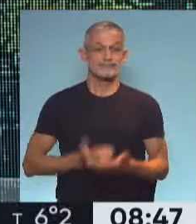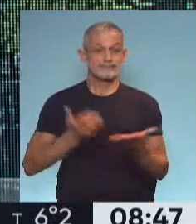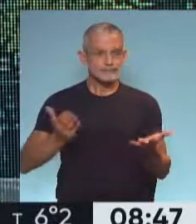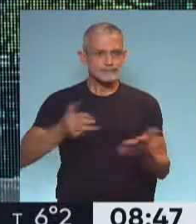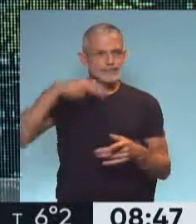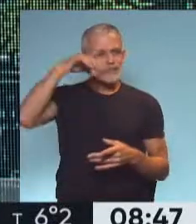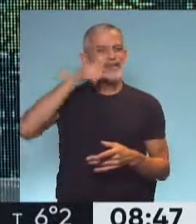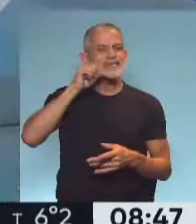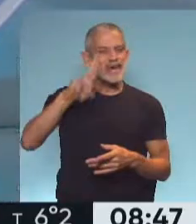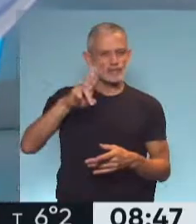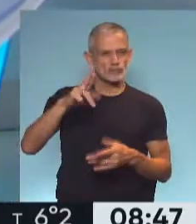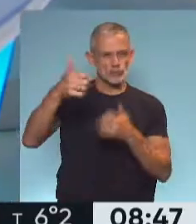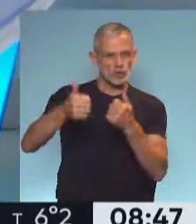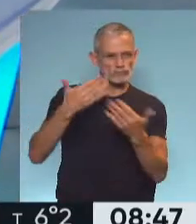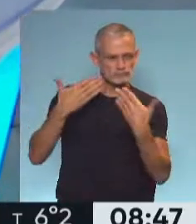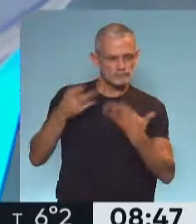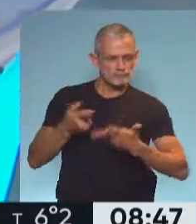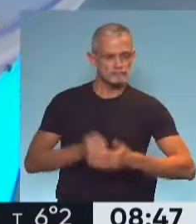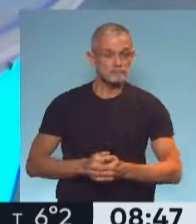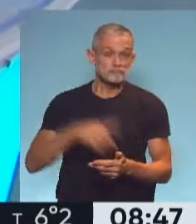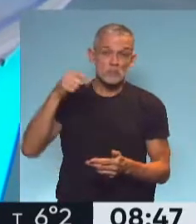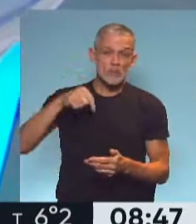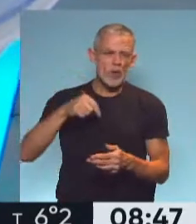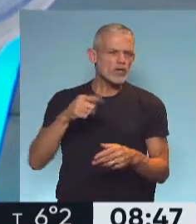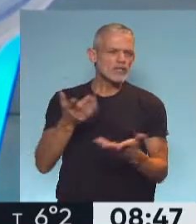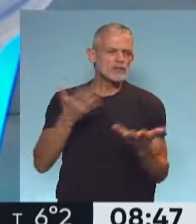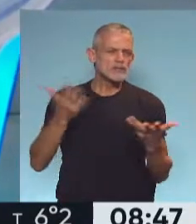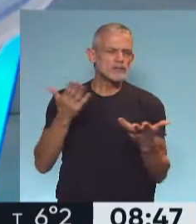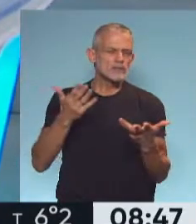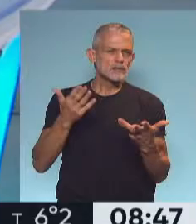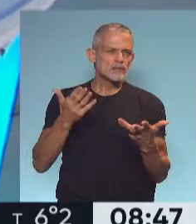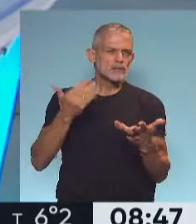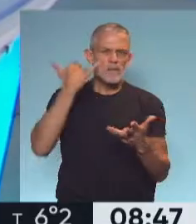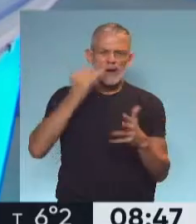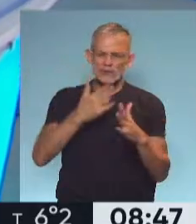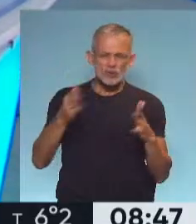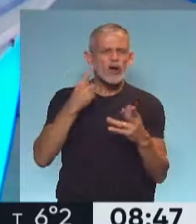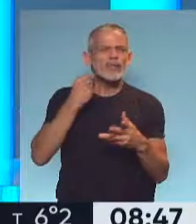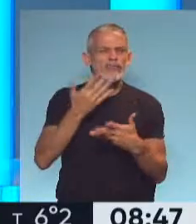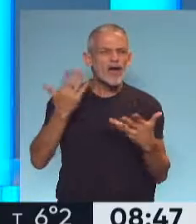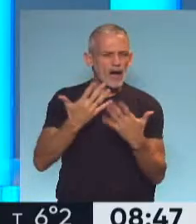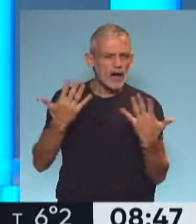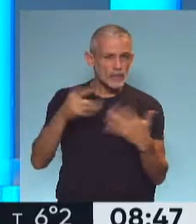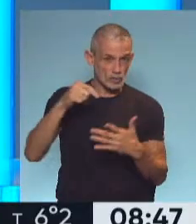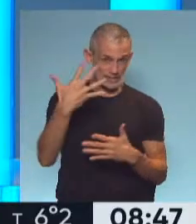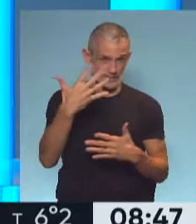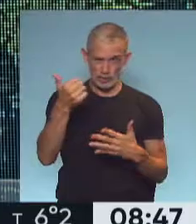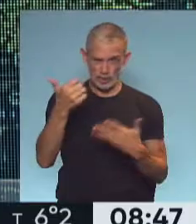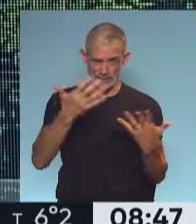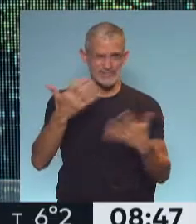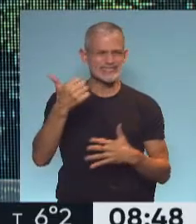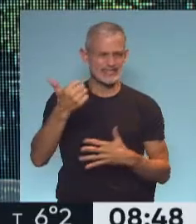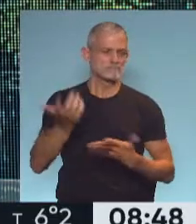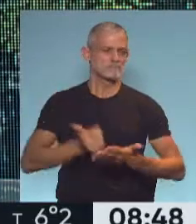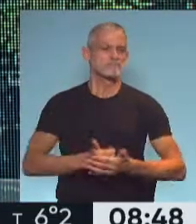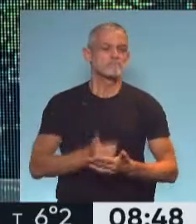nuestro expósito saben esto estamos a cuánto de el mes de mayo estamos a 5 656 no